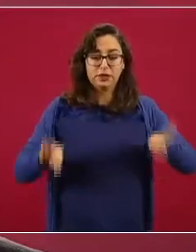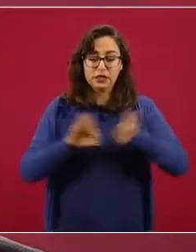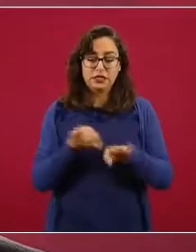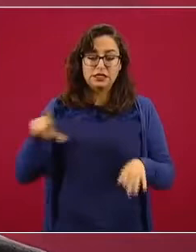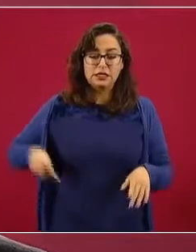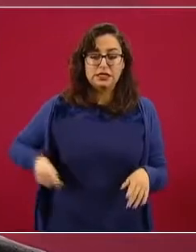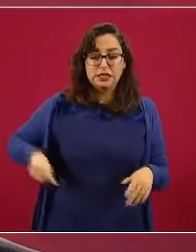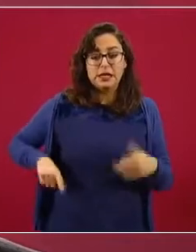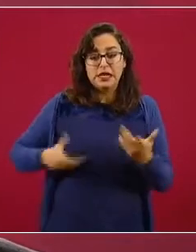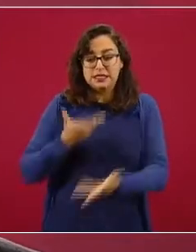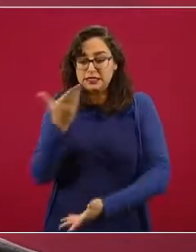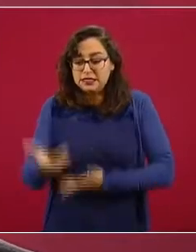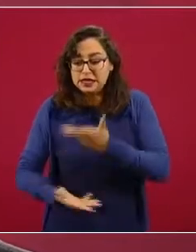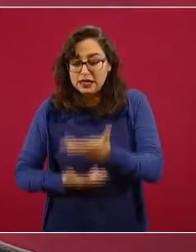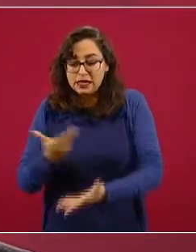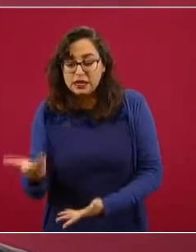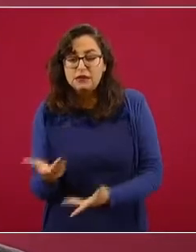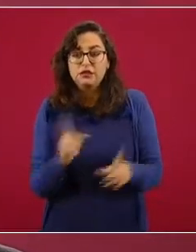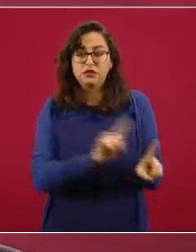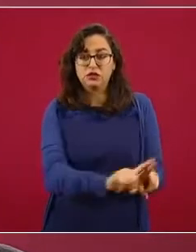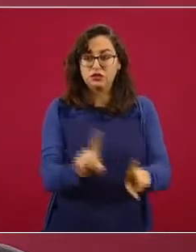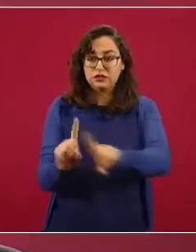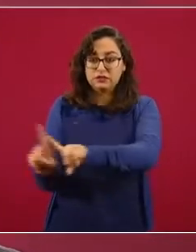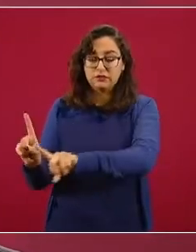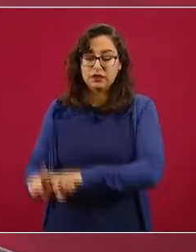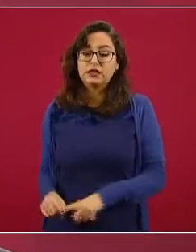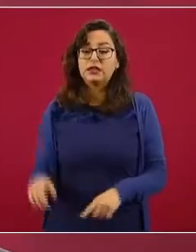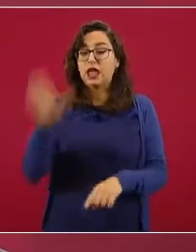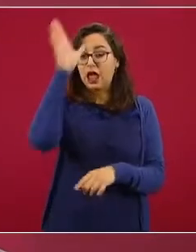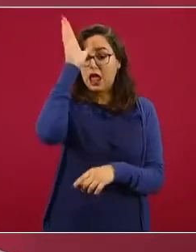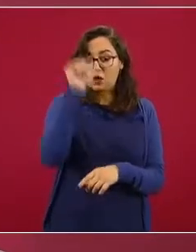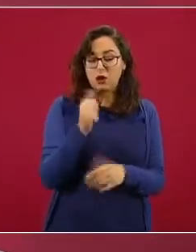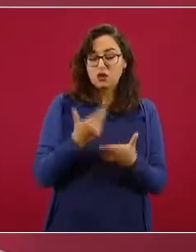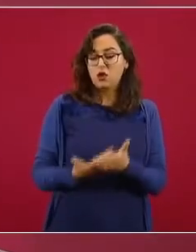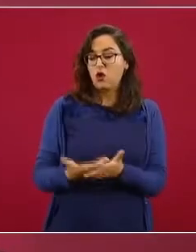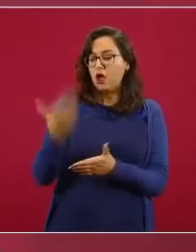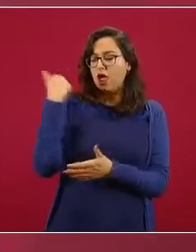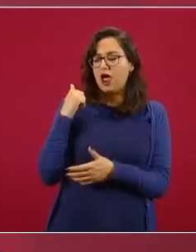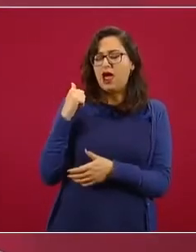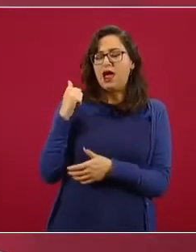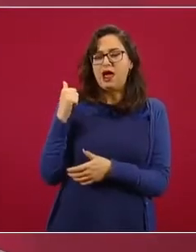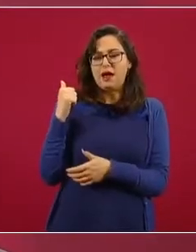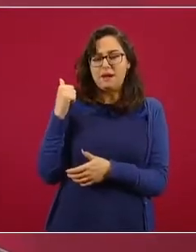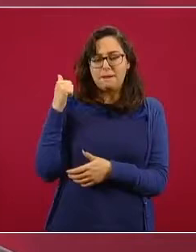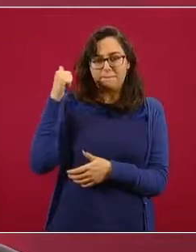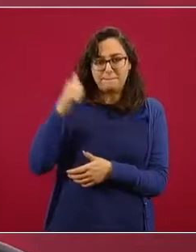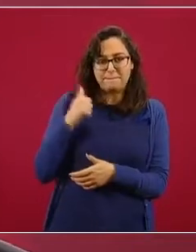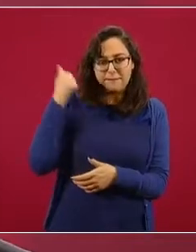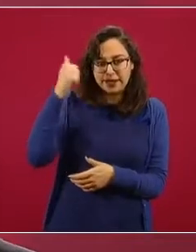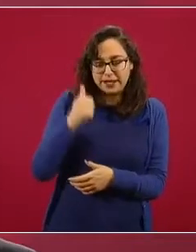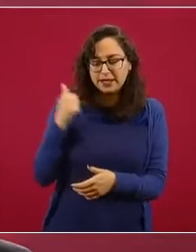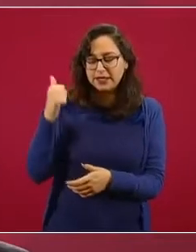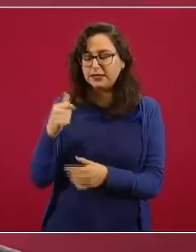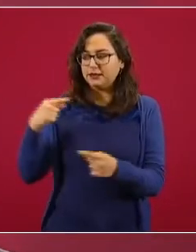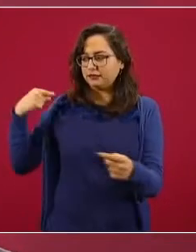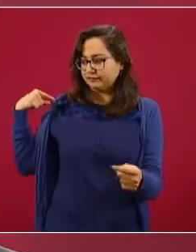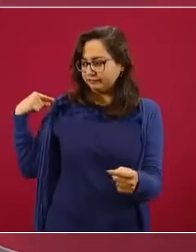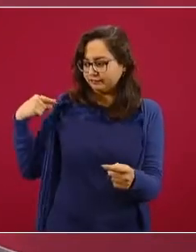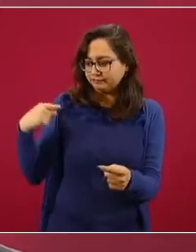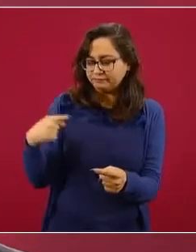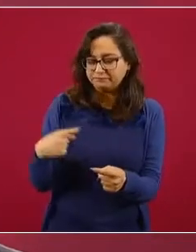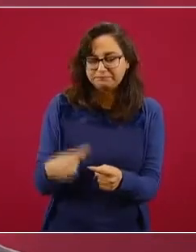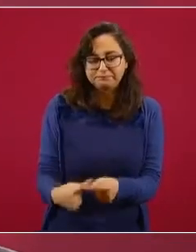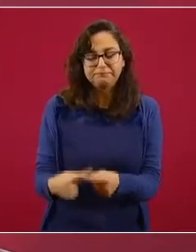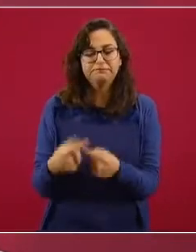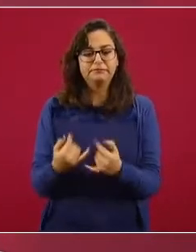convenio nacional que se firmó desde abril entre las entidades federativas y las